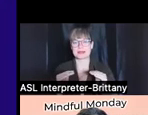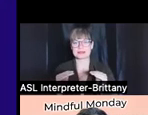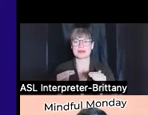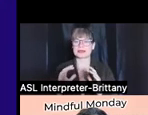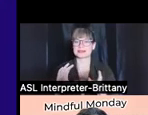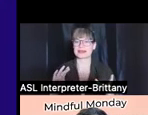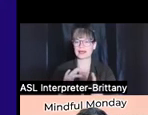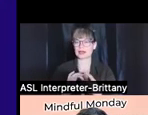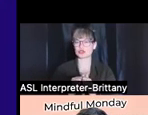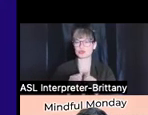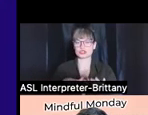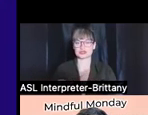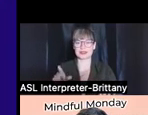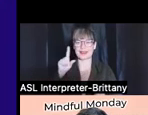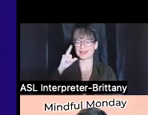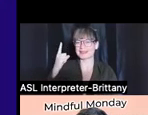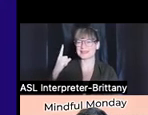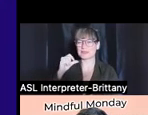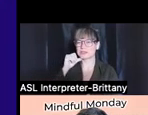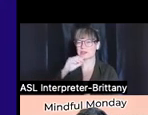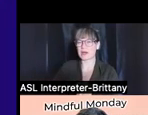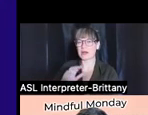las conexiones con los hijos.